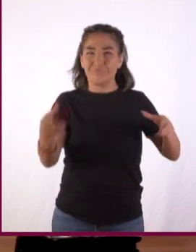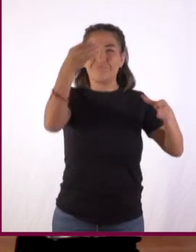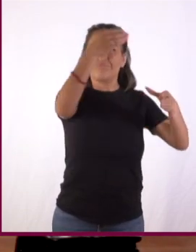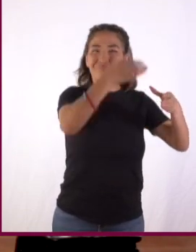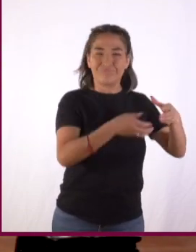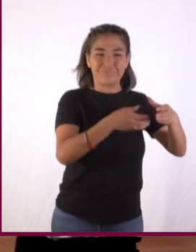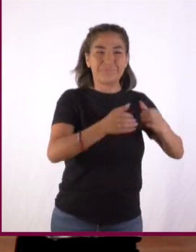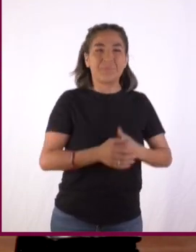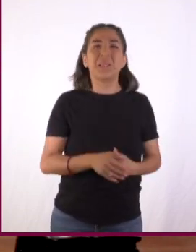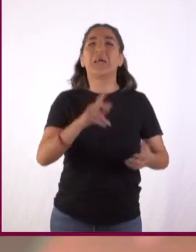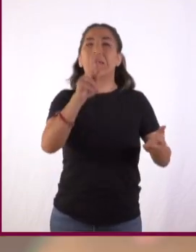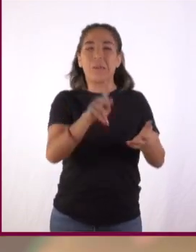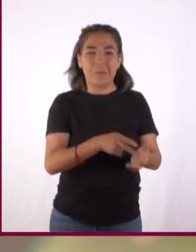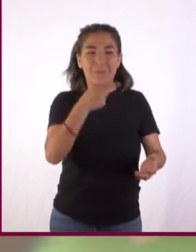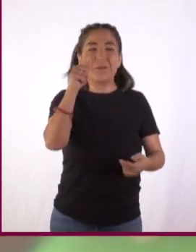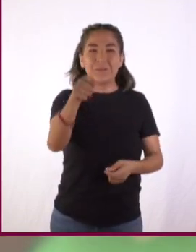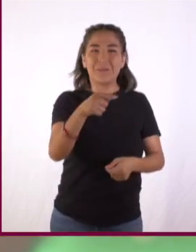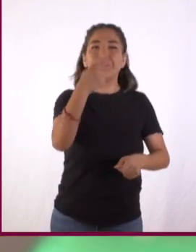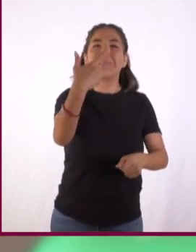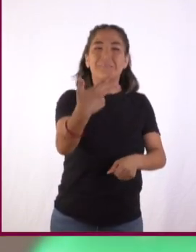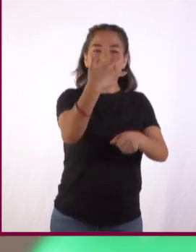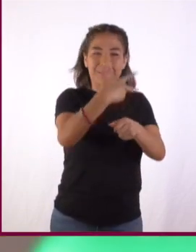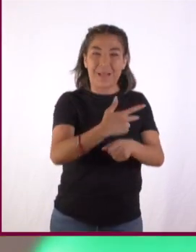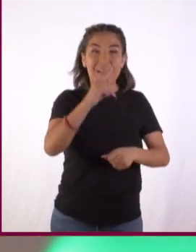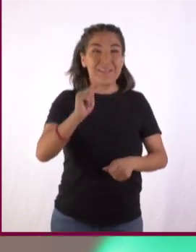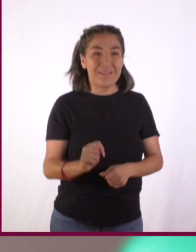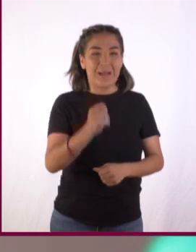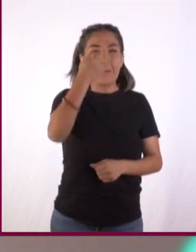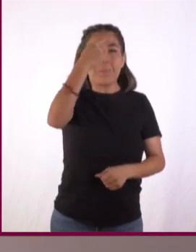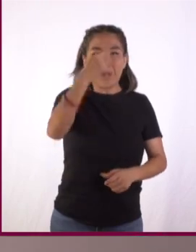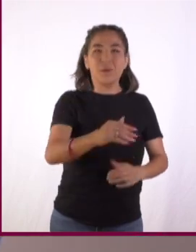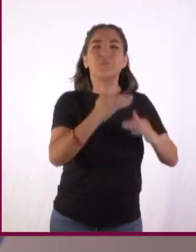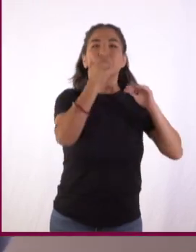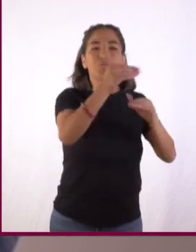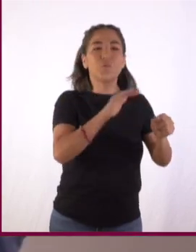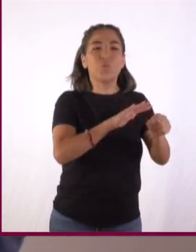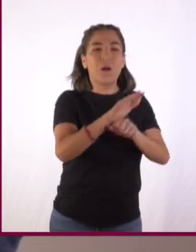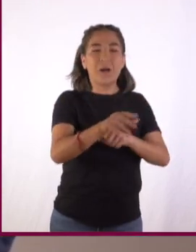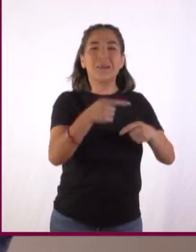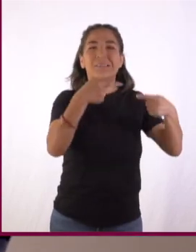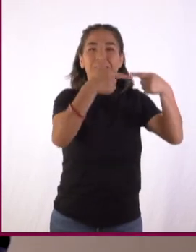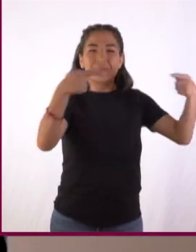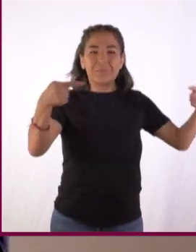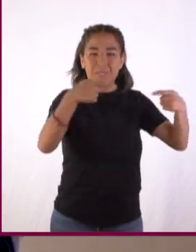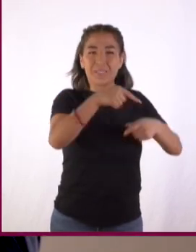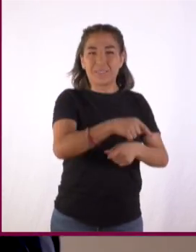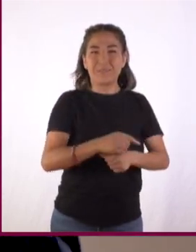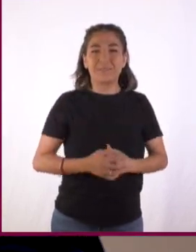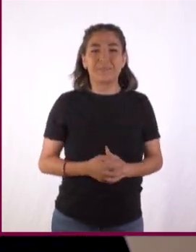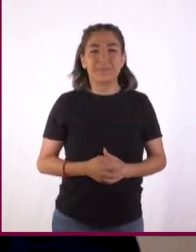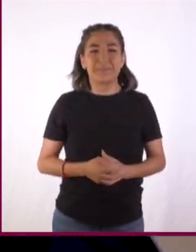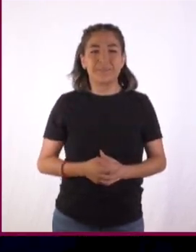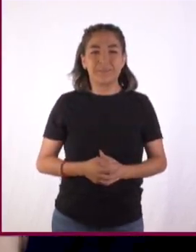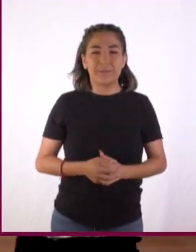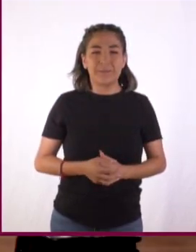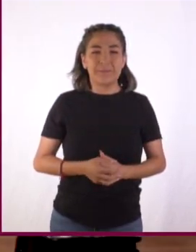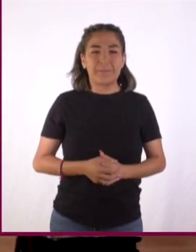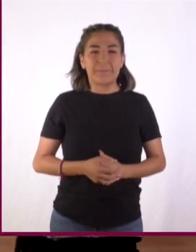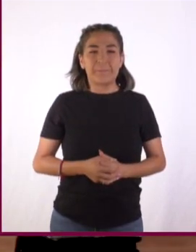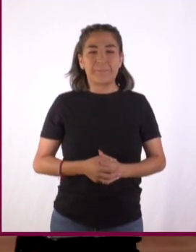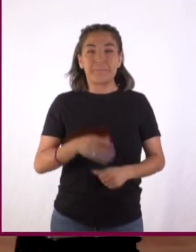¿te late? Y de nuevo vamos a decirle a la tecnología que nos marque la base de la cubeta ahora con el segundo